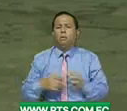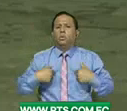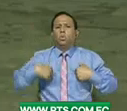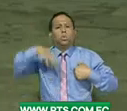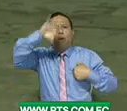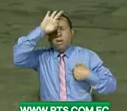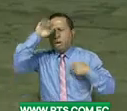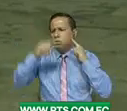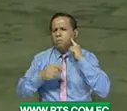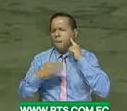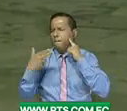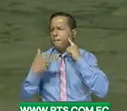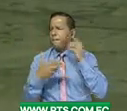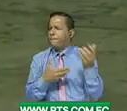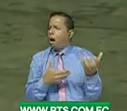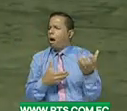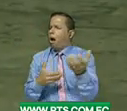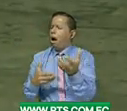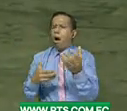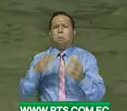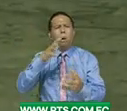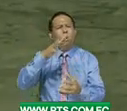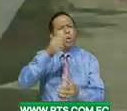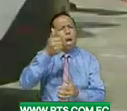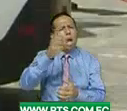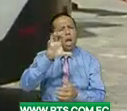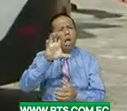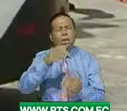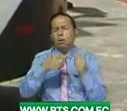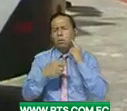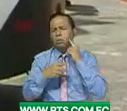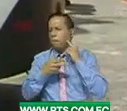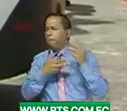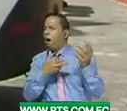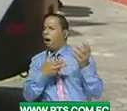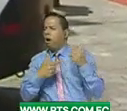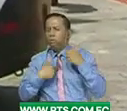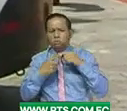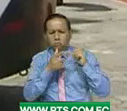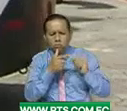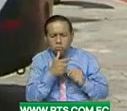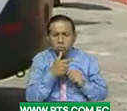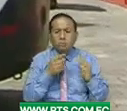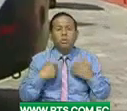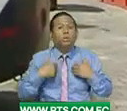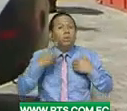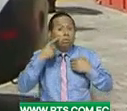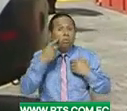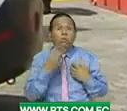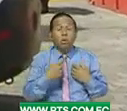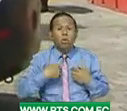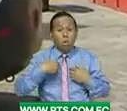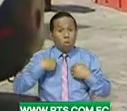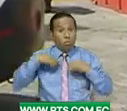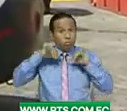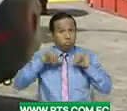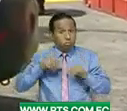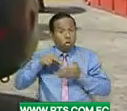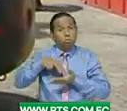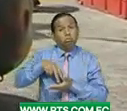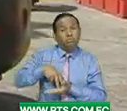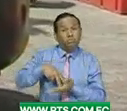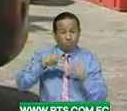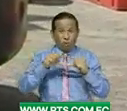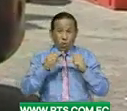fue una ráfaga de disparos, de 10 a 15 disparos. ¿Usted lo vio antes de que lo asesinen? O sea, vimos porque justo estábamos esperando a alguien que salía un